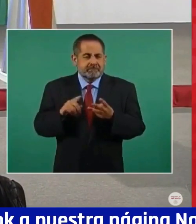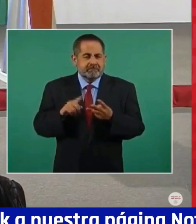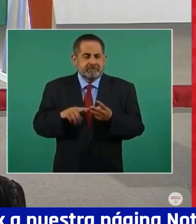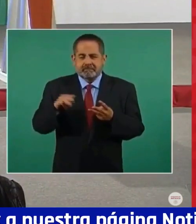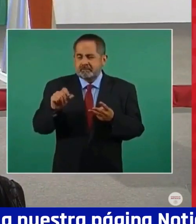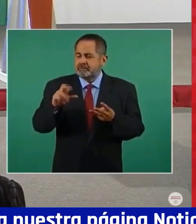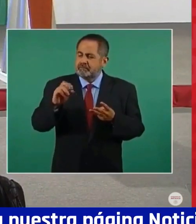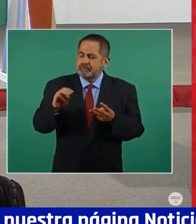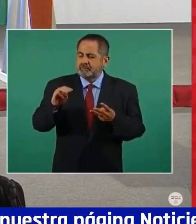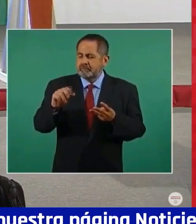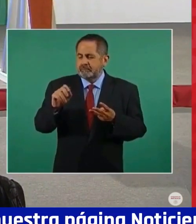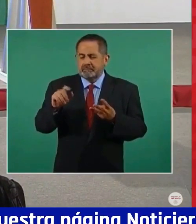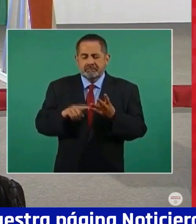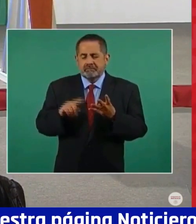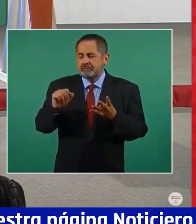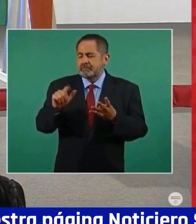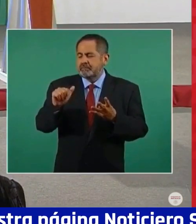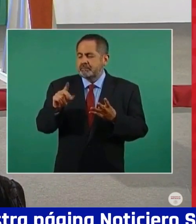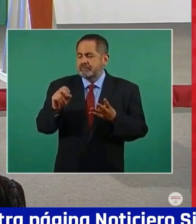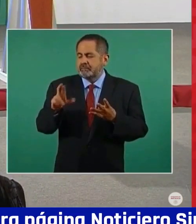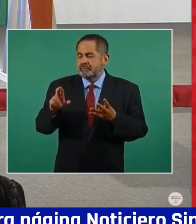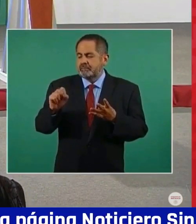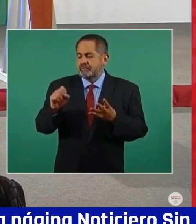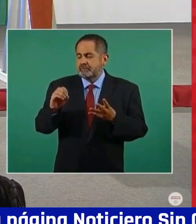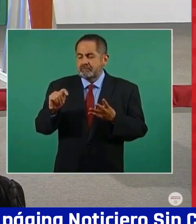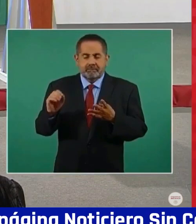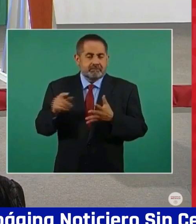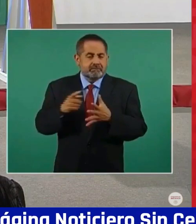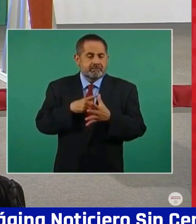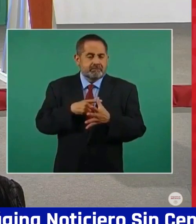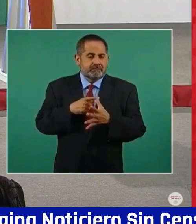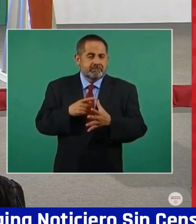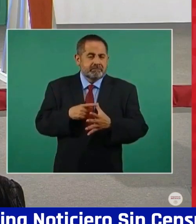Mario Maldonado, Salvador García Soto,